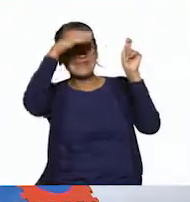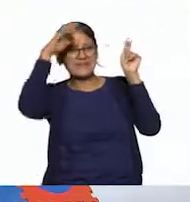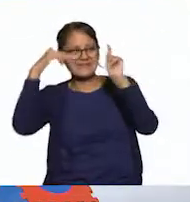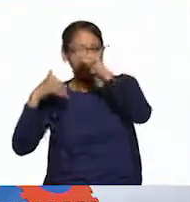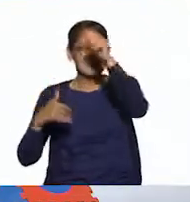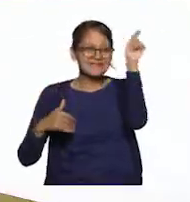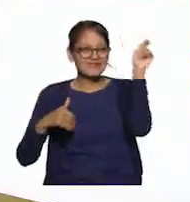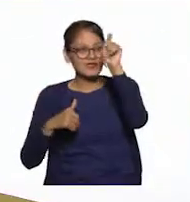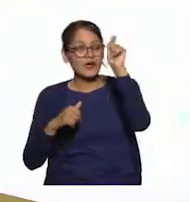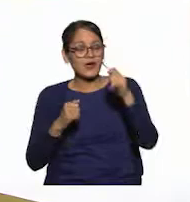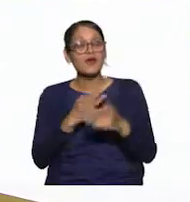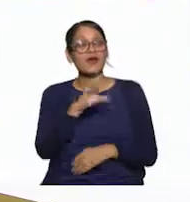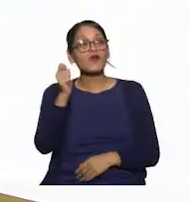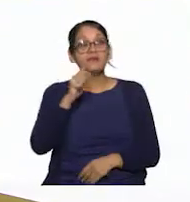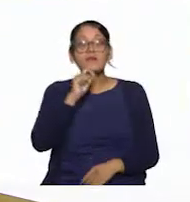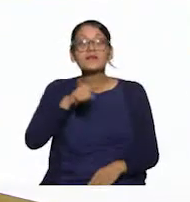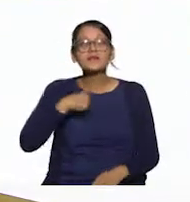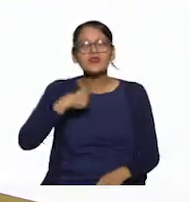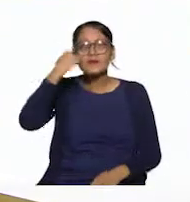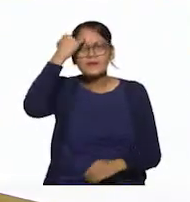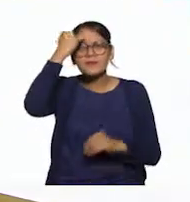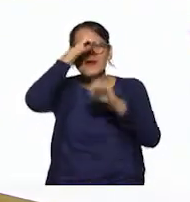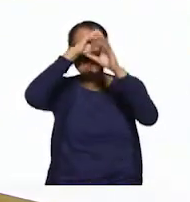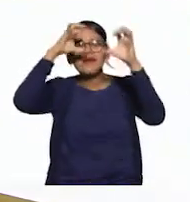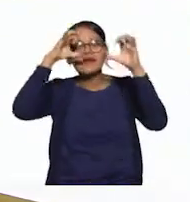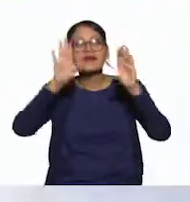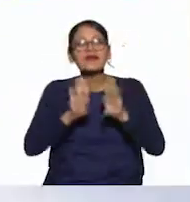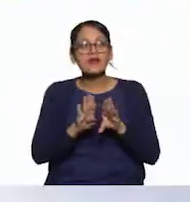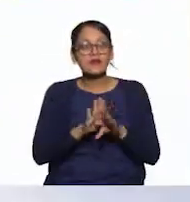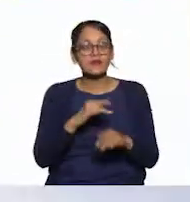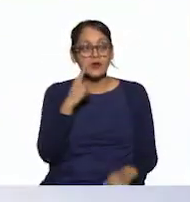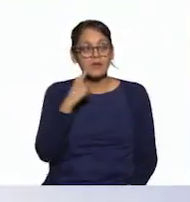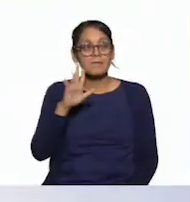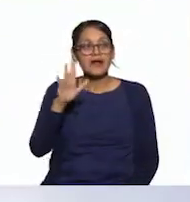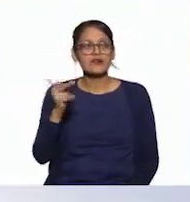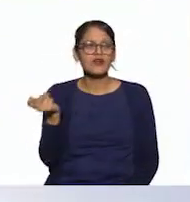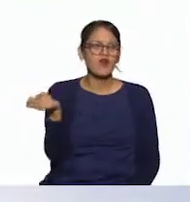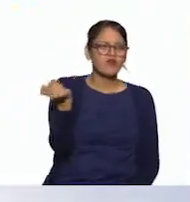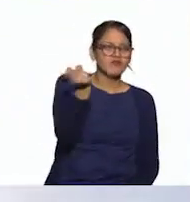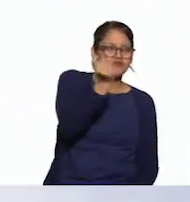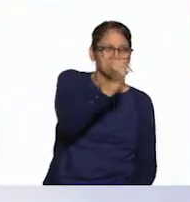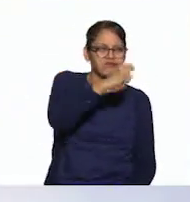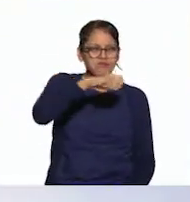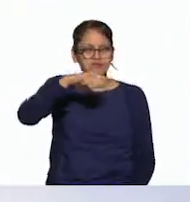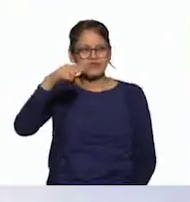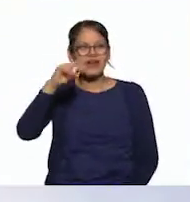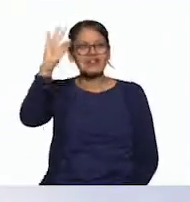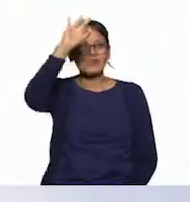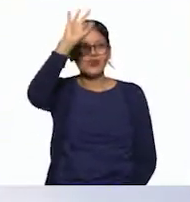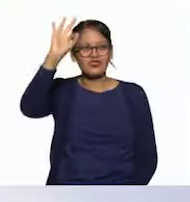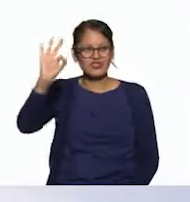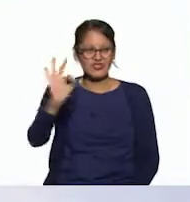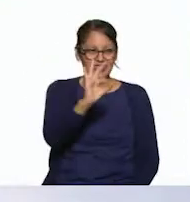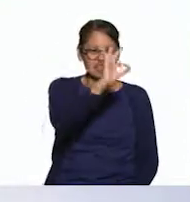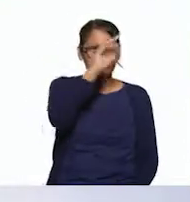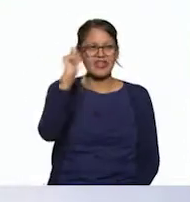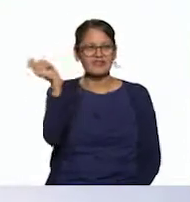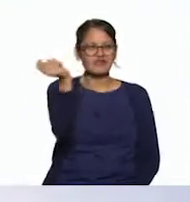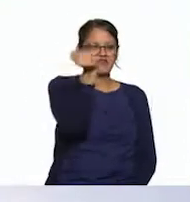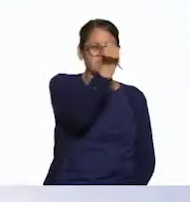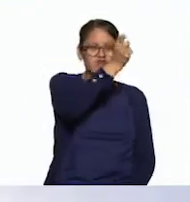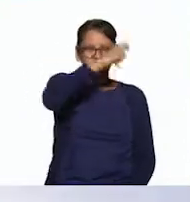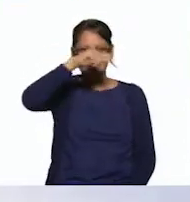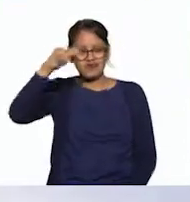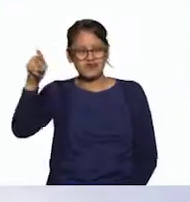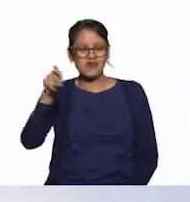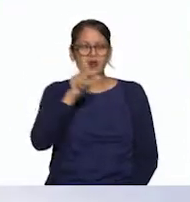¡Hay que espantarla! ¡Ahí viene! ¡Sí! ¡Ay! ¡Oh, también sabes qué me imagino! Como si estuviéramos así, tuviera un mosquito luego. ¡Ay, por unos aquí. Mosquitos que me están molestando!